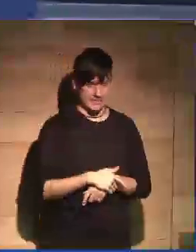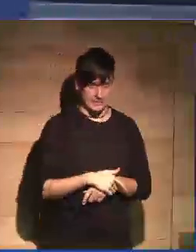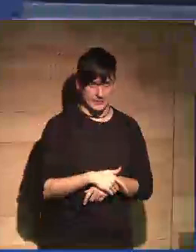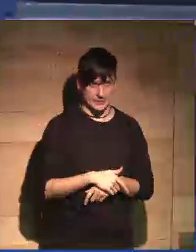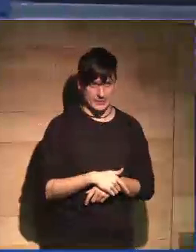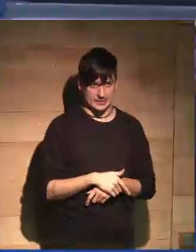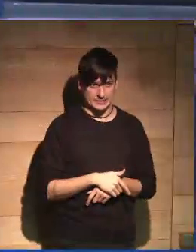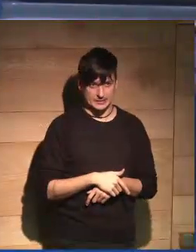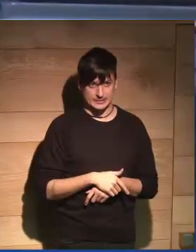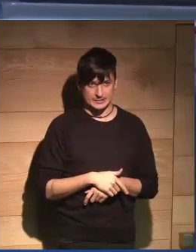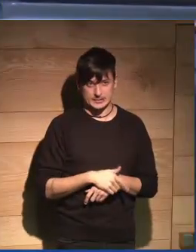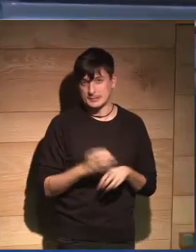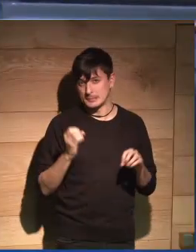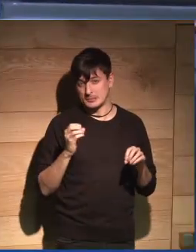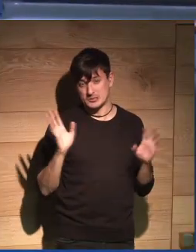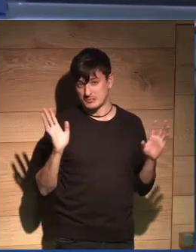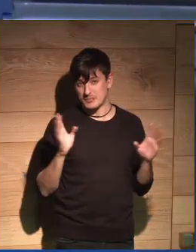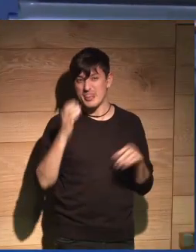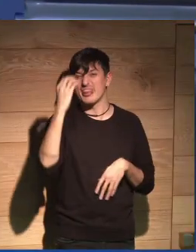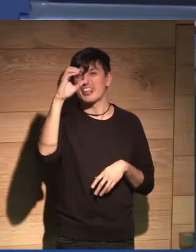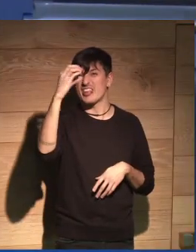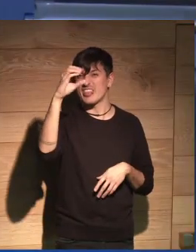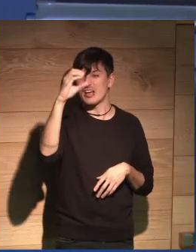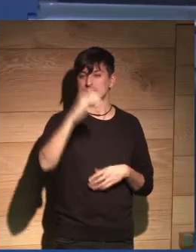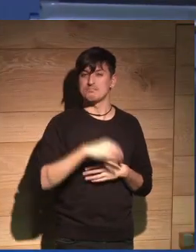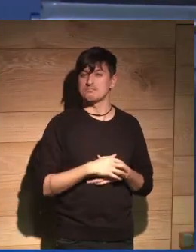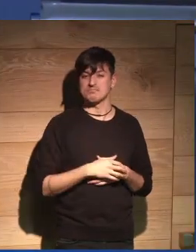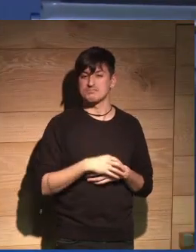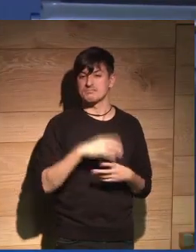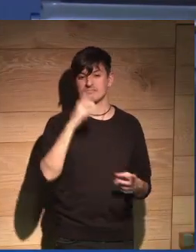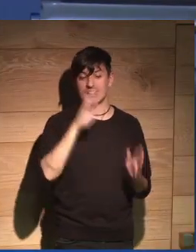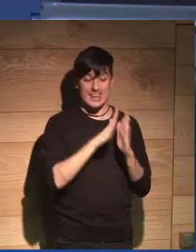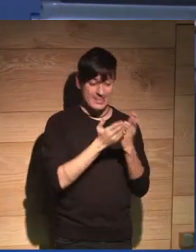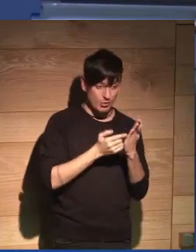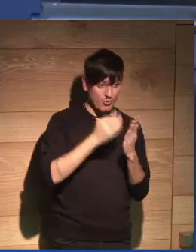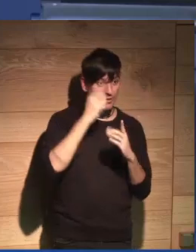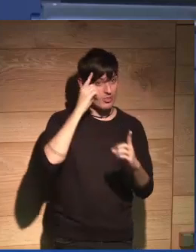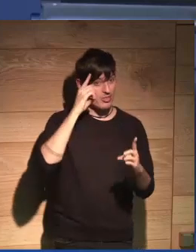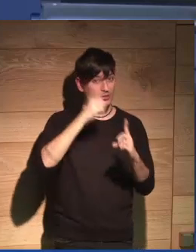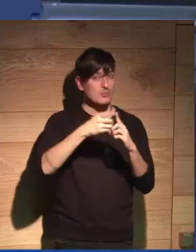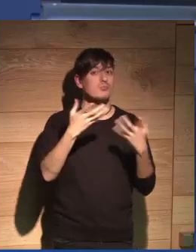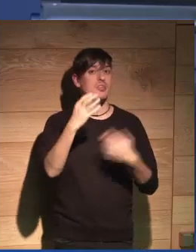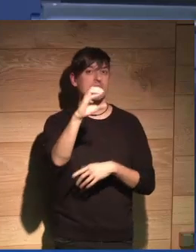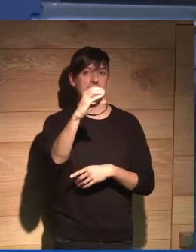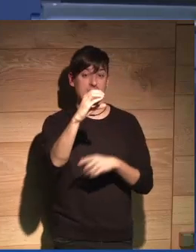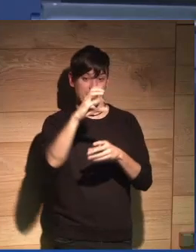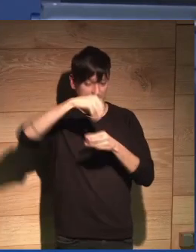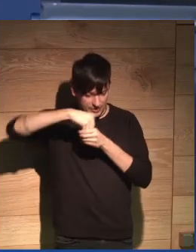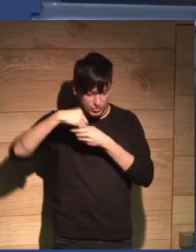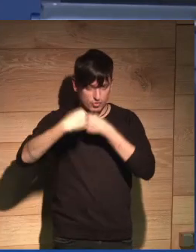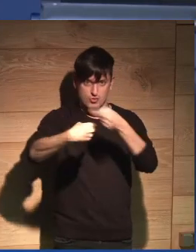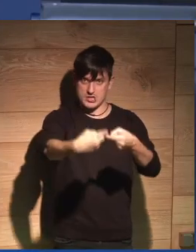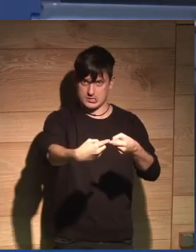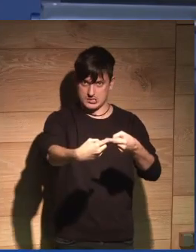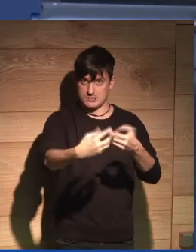un poco... Pero la ciencia también está... La ciencia, que es el objetivo del libro, está en nuestro día a día. Pero